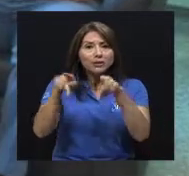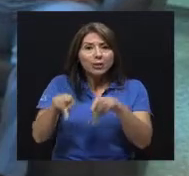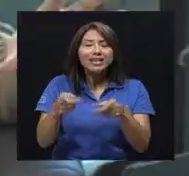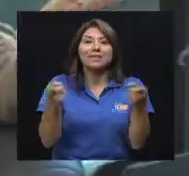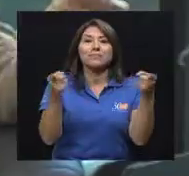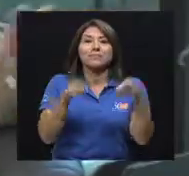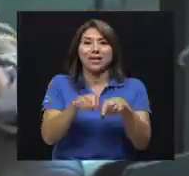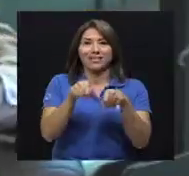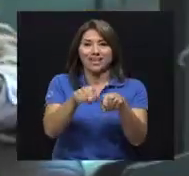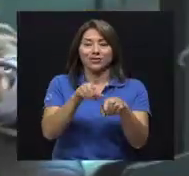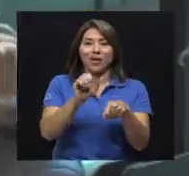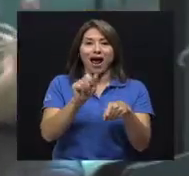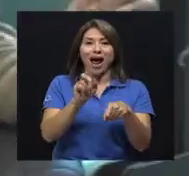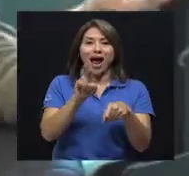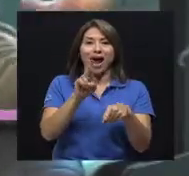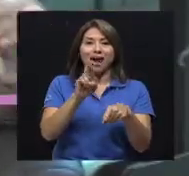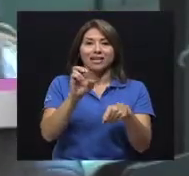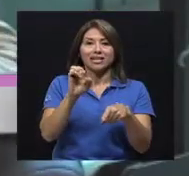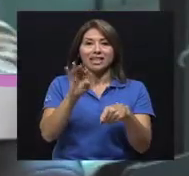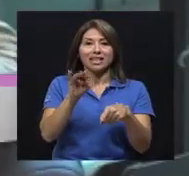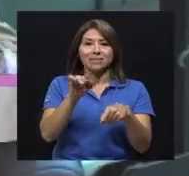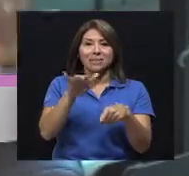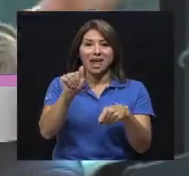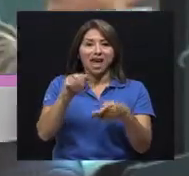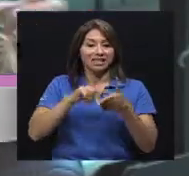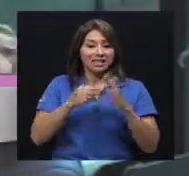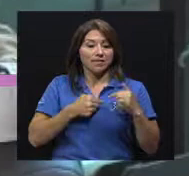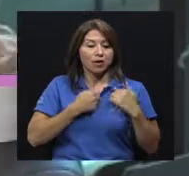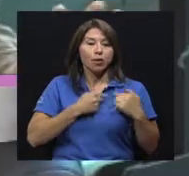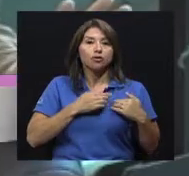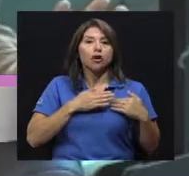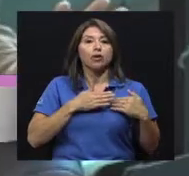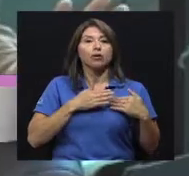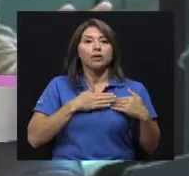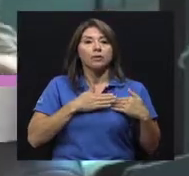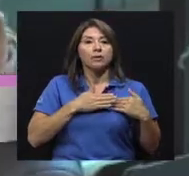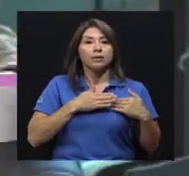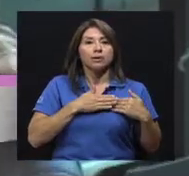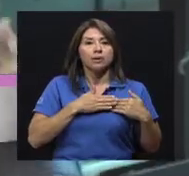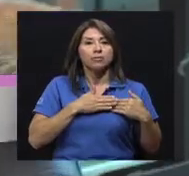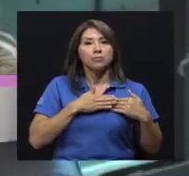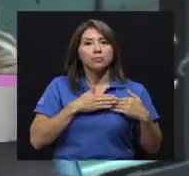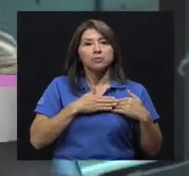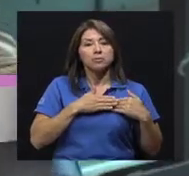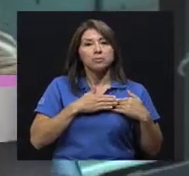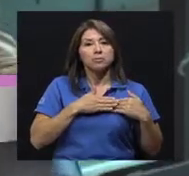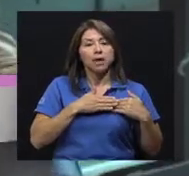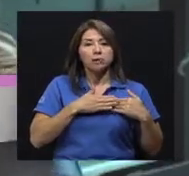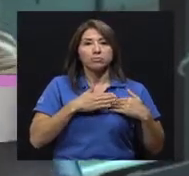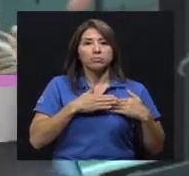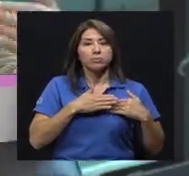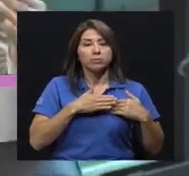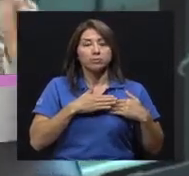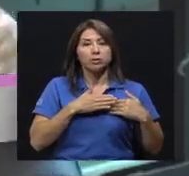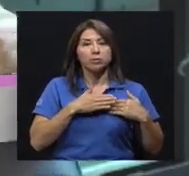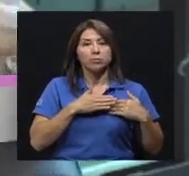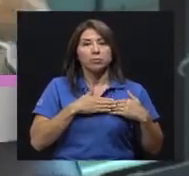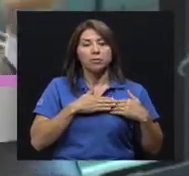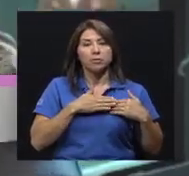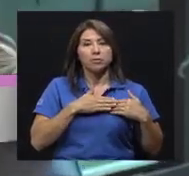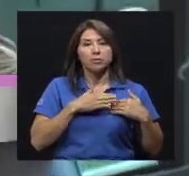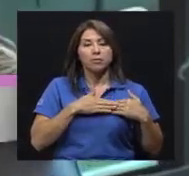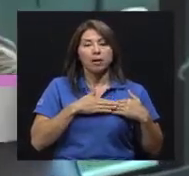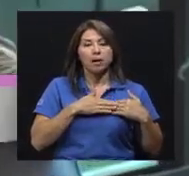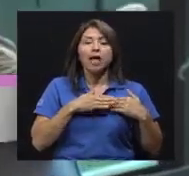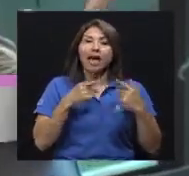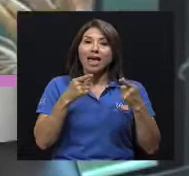arritmia. No por haber tenido presión alta, o por haber tenido diabetes, o por haber tenido otra cosa, solo por tener esa edad. Pero después de los